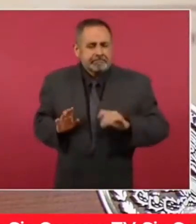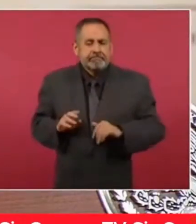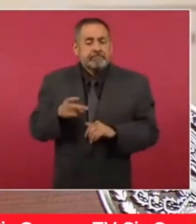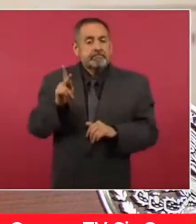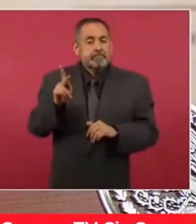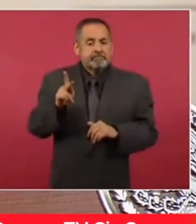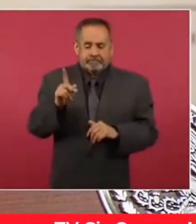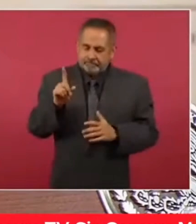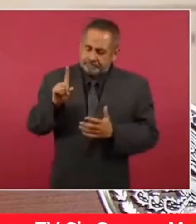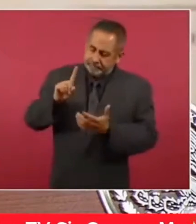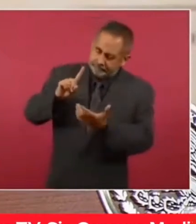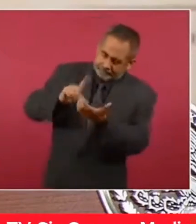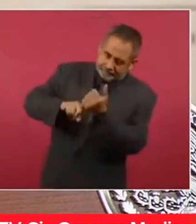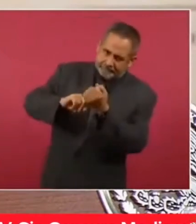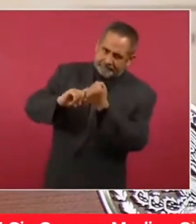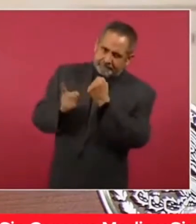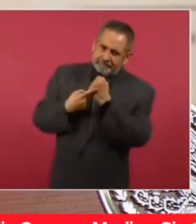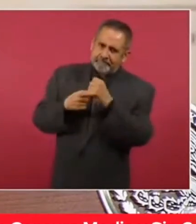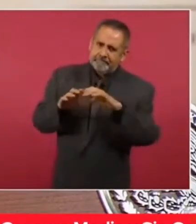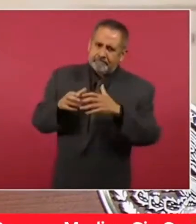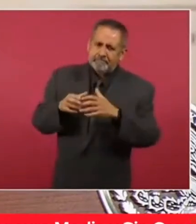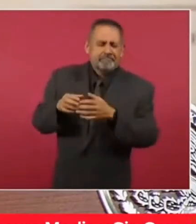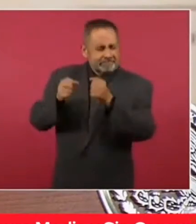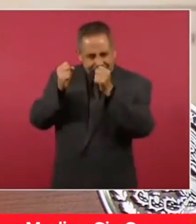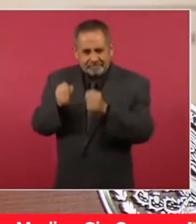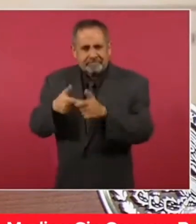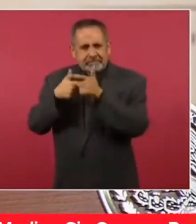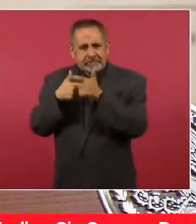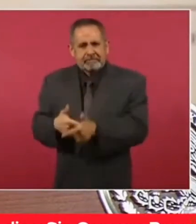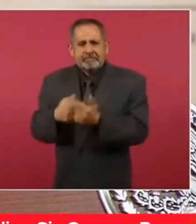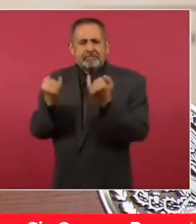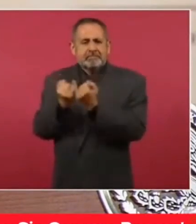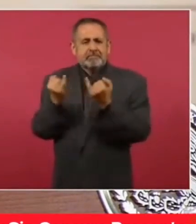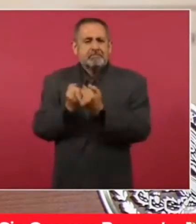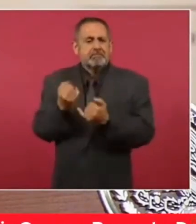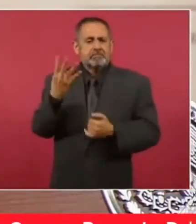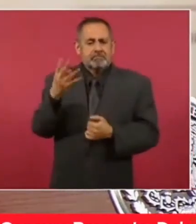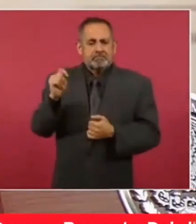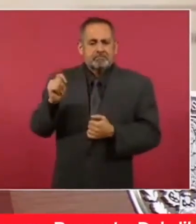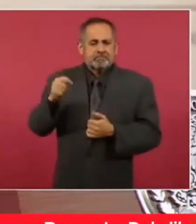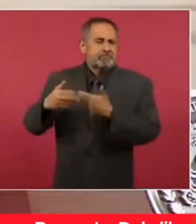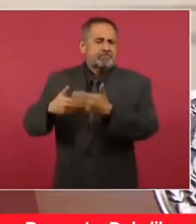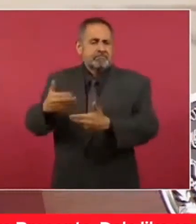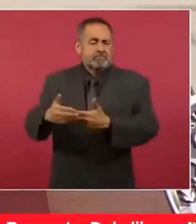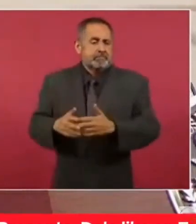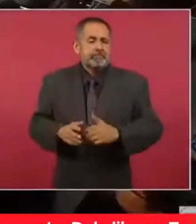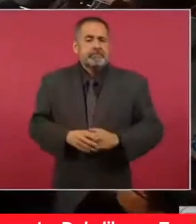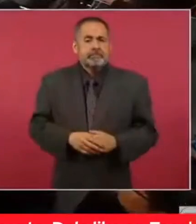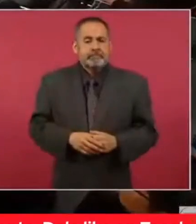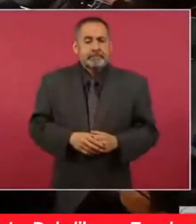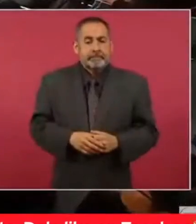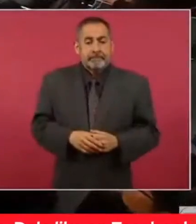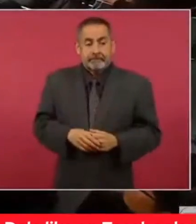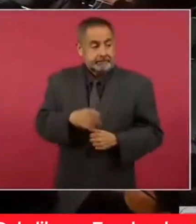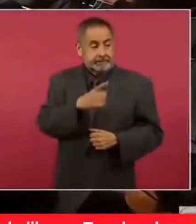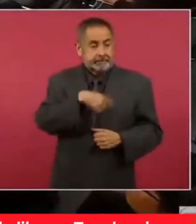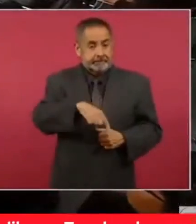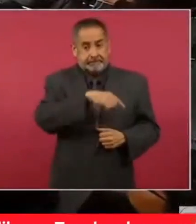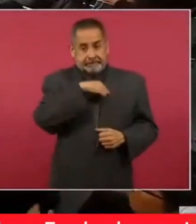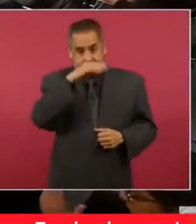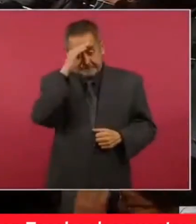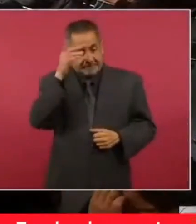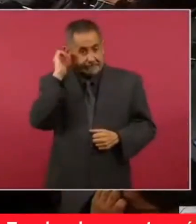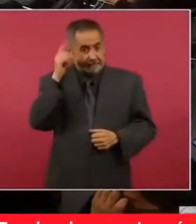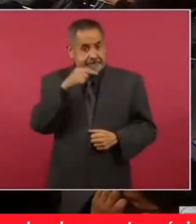en lo esencial Va a continuar la transformación Entonces sí están esperando